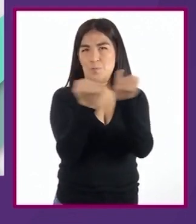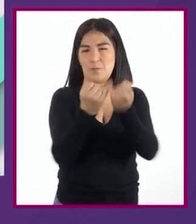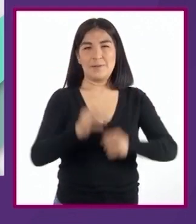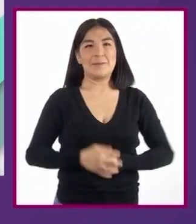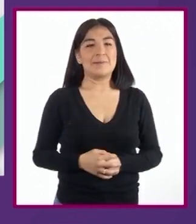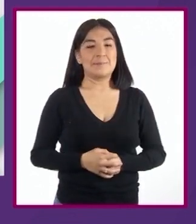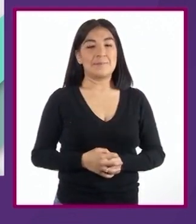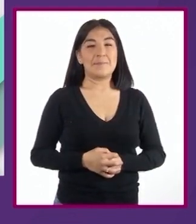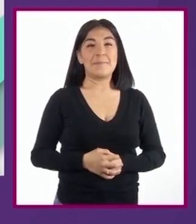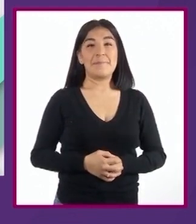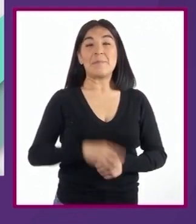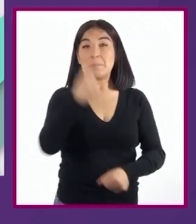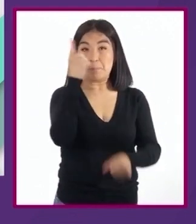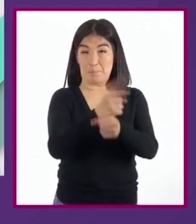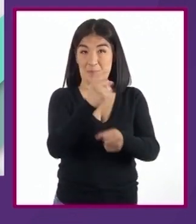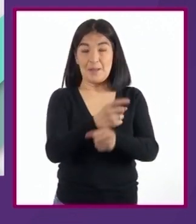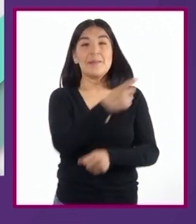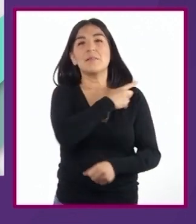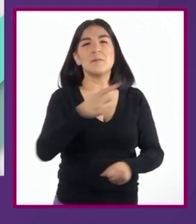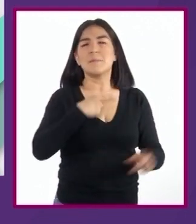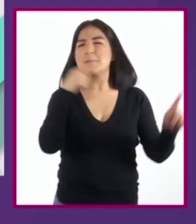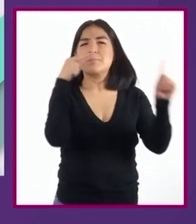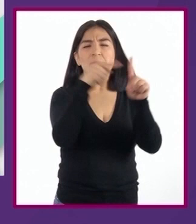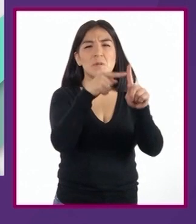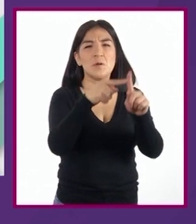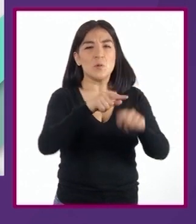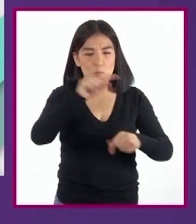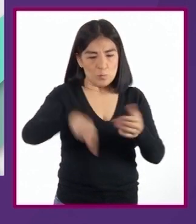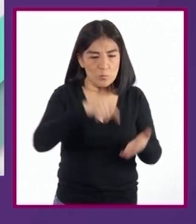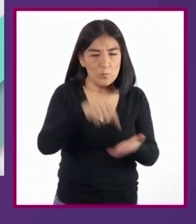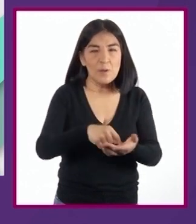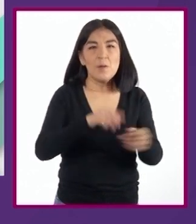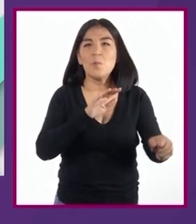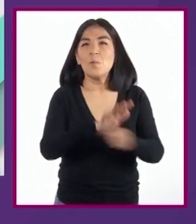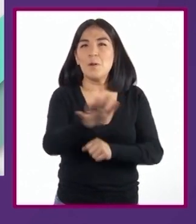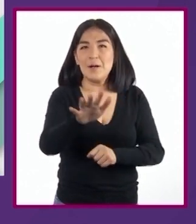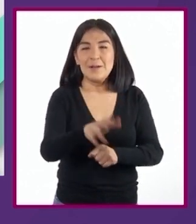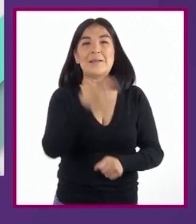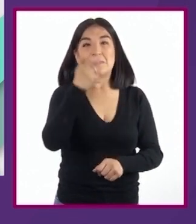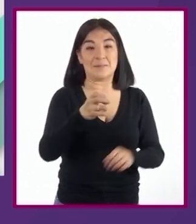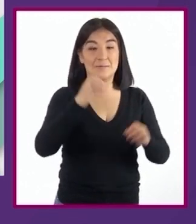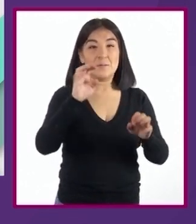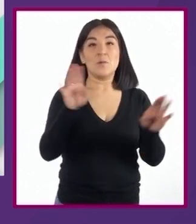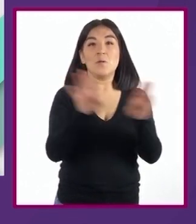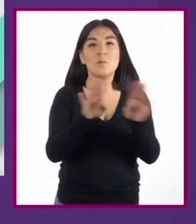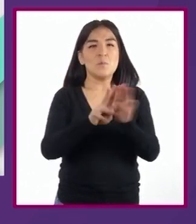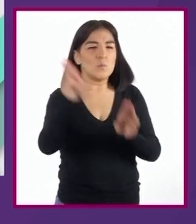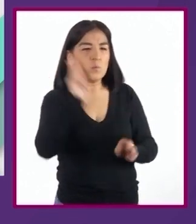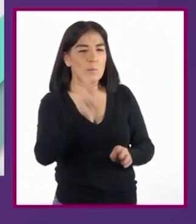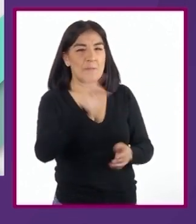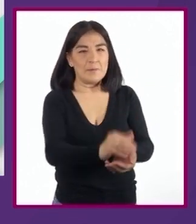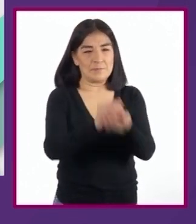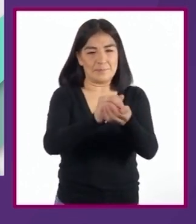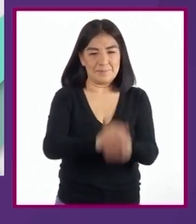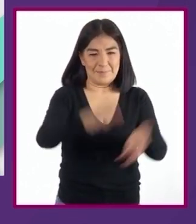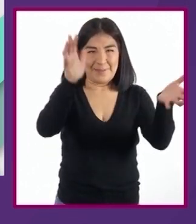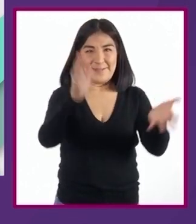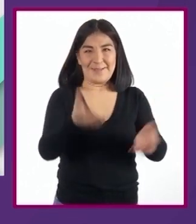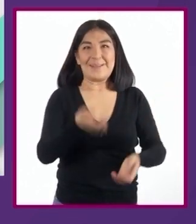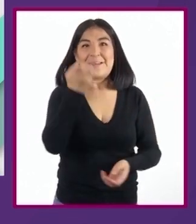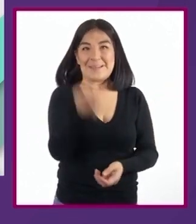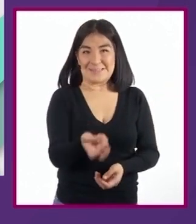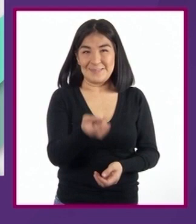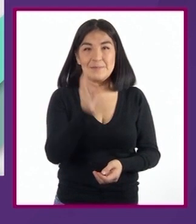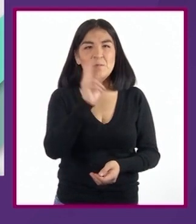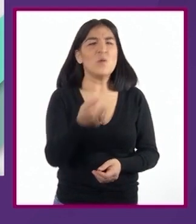Calculemos. Primero, identifiquemos el espacio muestral. El experimento es el lanzamiento de un dado.